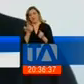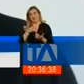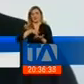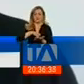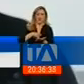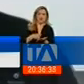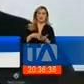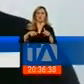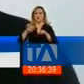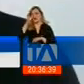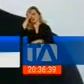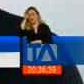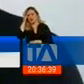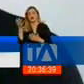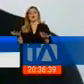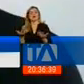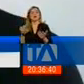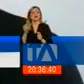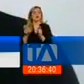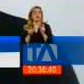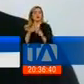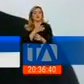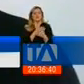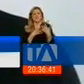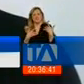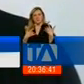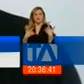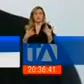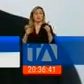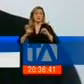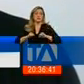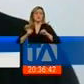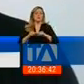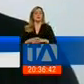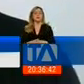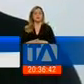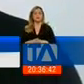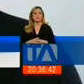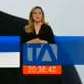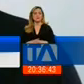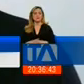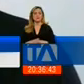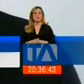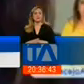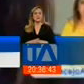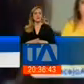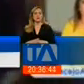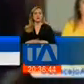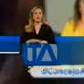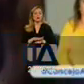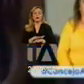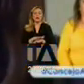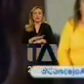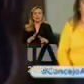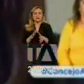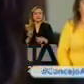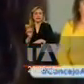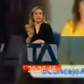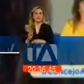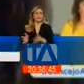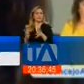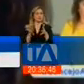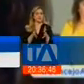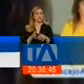escenario clínico, si el paciente ya tiene síntomas, quizá podríamos dejar de tomar en cuenta la sensibilidad. Por eso es que nosotros hemos pensado